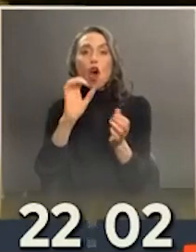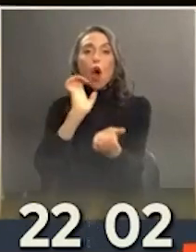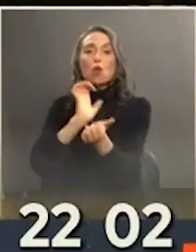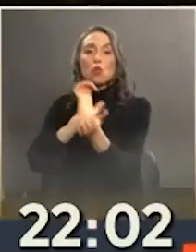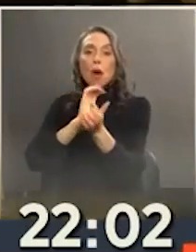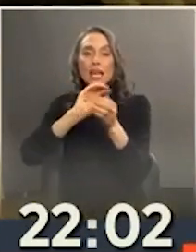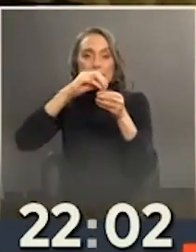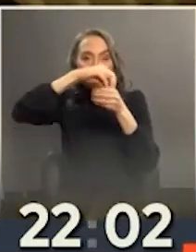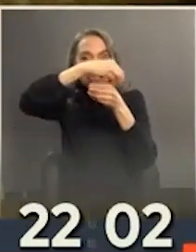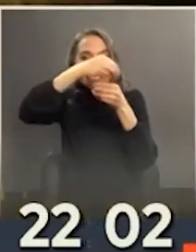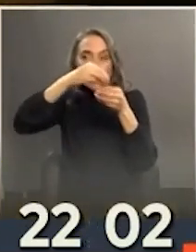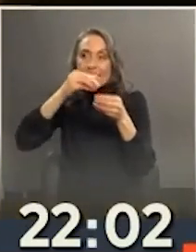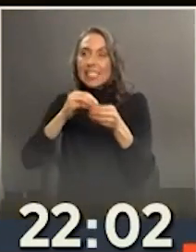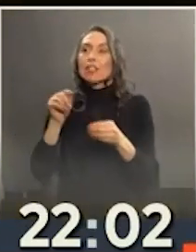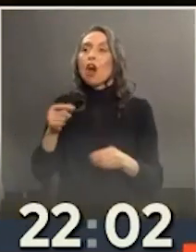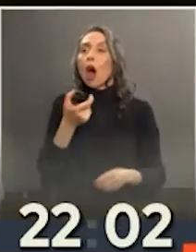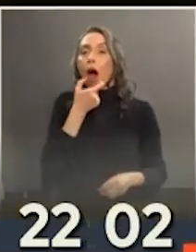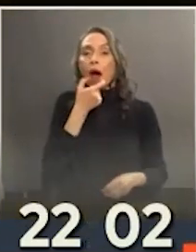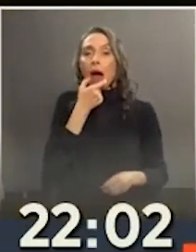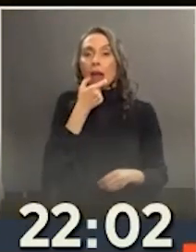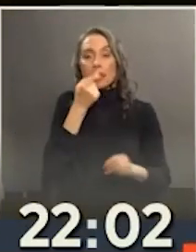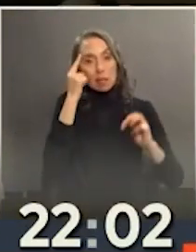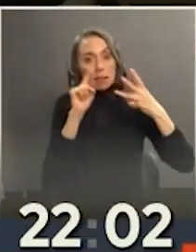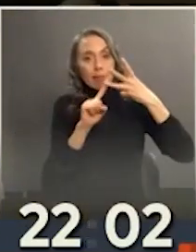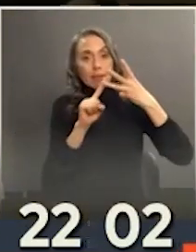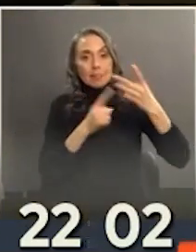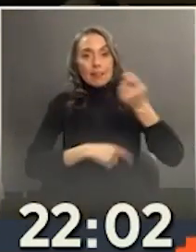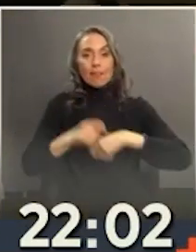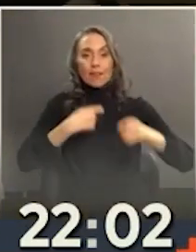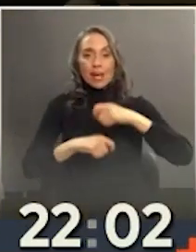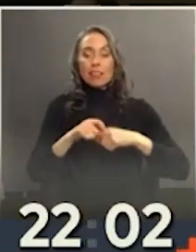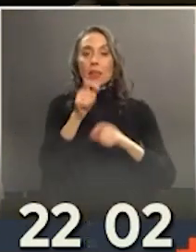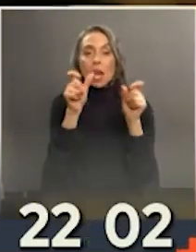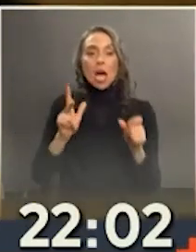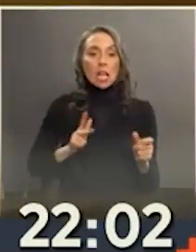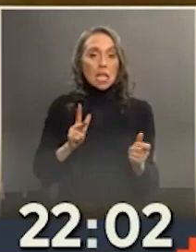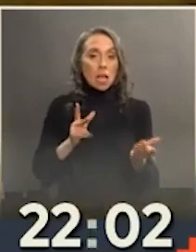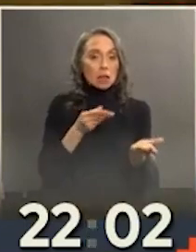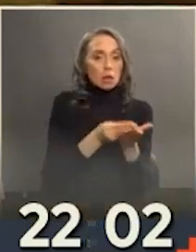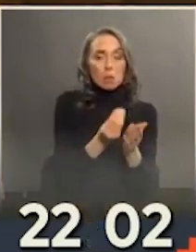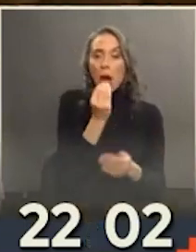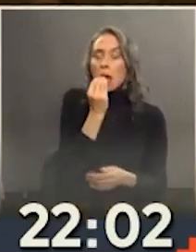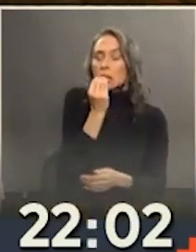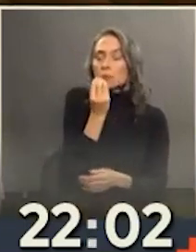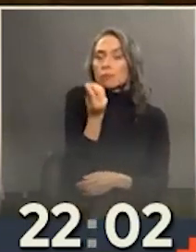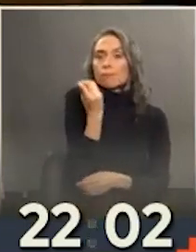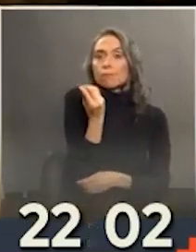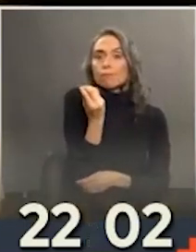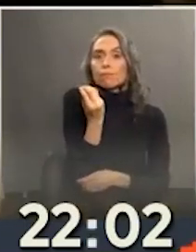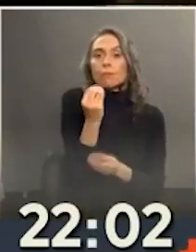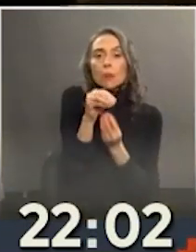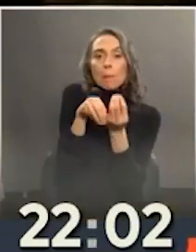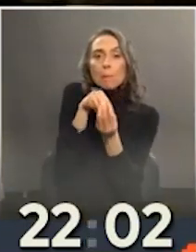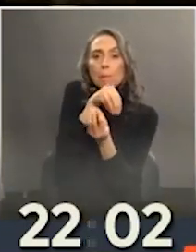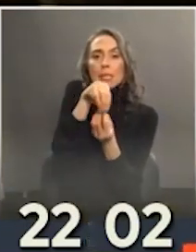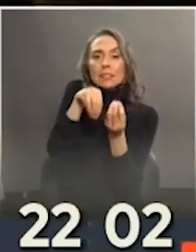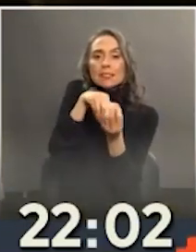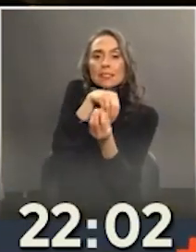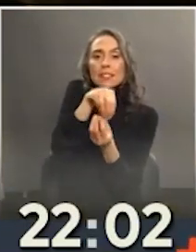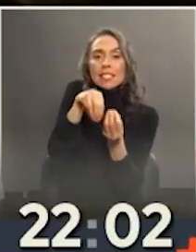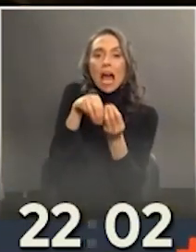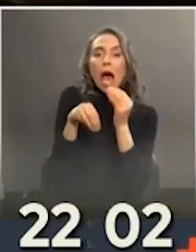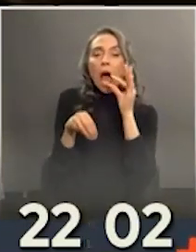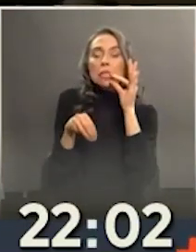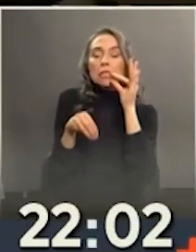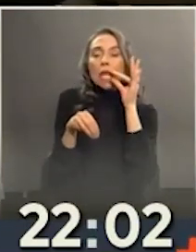como el tercer producto que agregamos al catálogo. A nuestros clientes le han encantado. Una buena combinación de la crocancia de